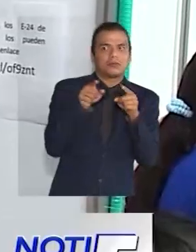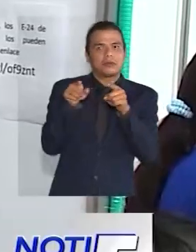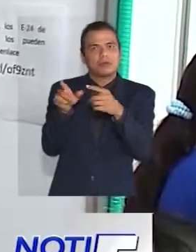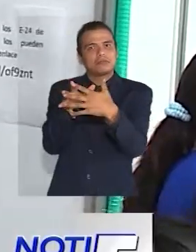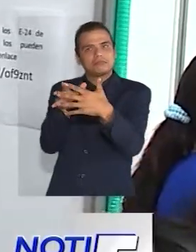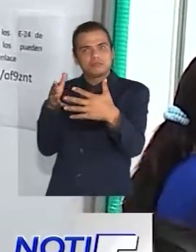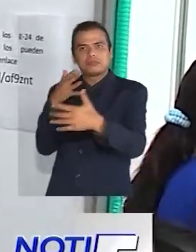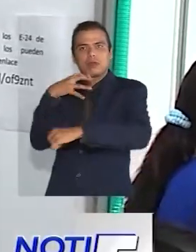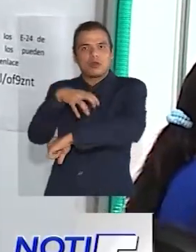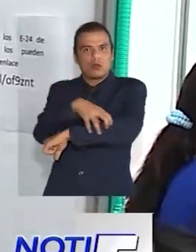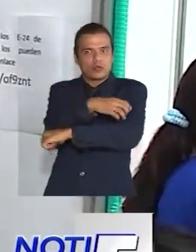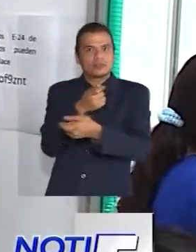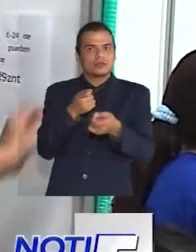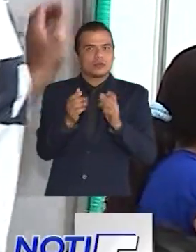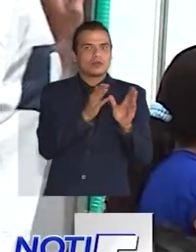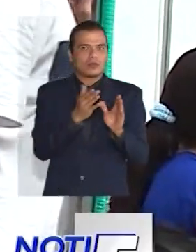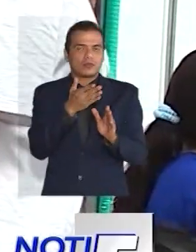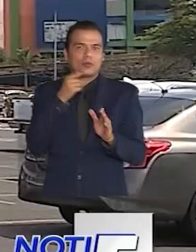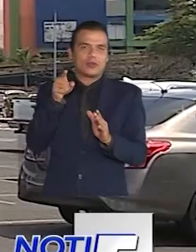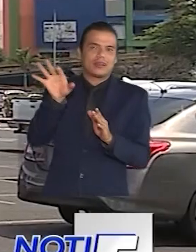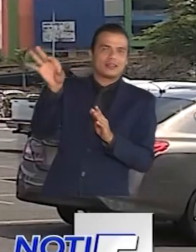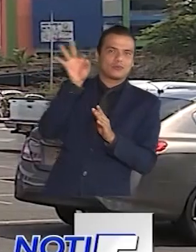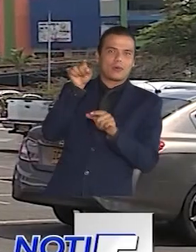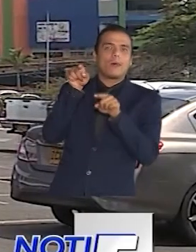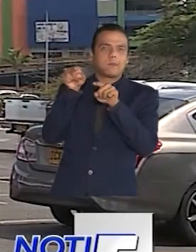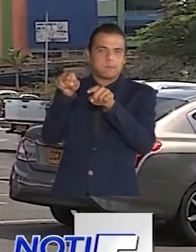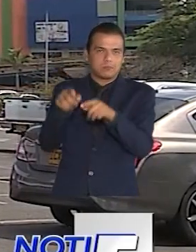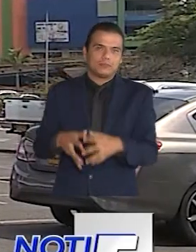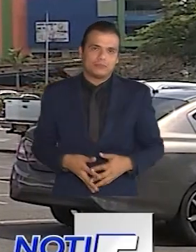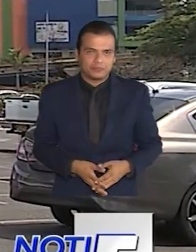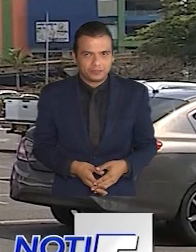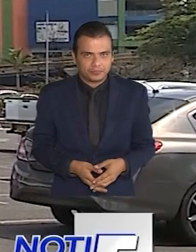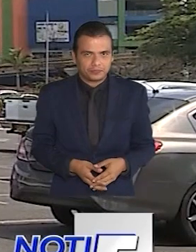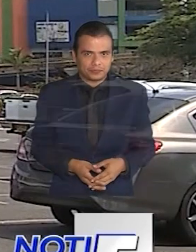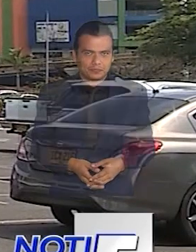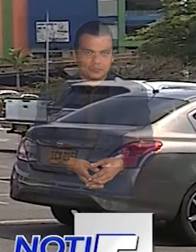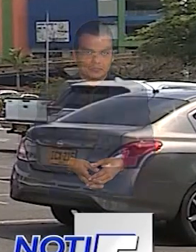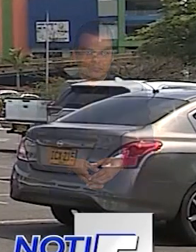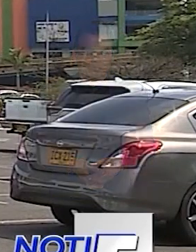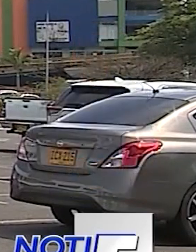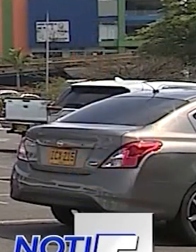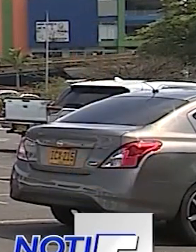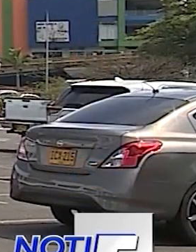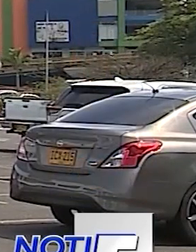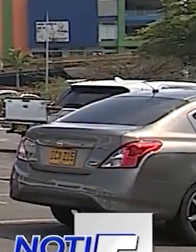del proceso y capacidad, este espacio fue cambiado por un lugar de mayor extensión.